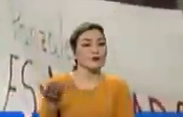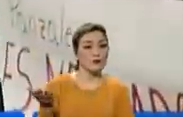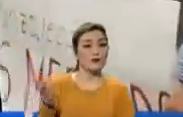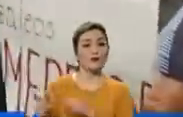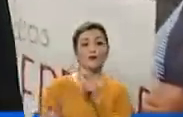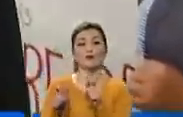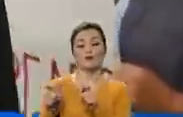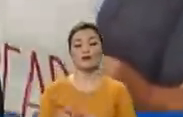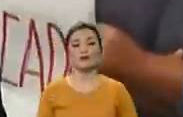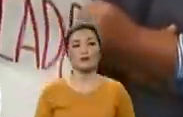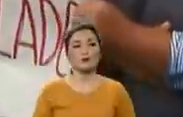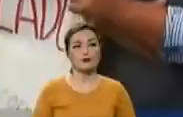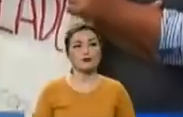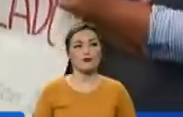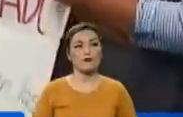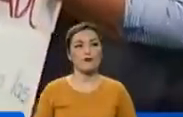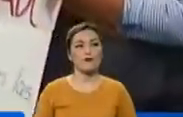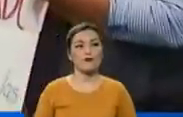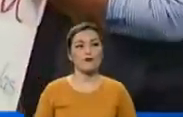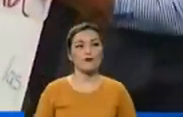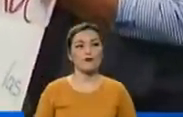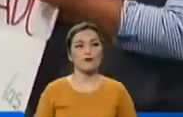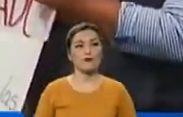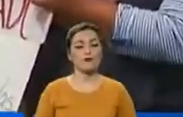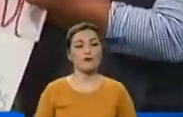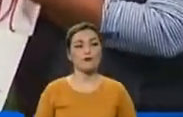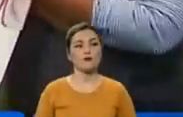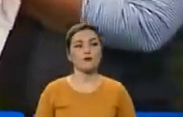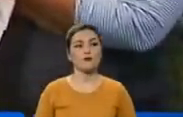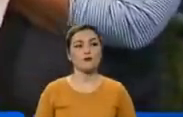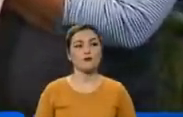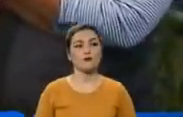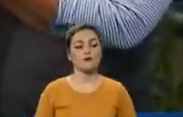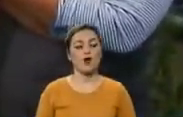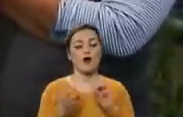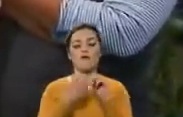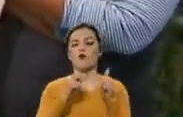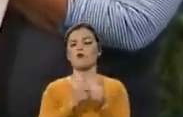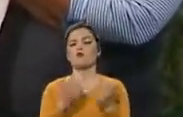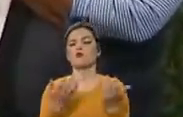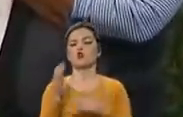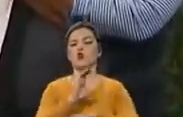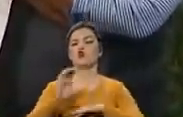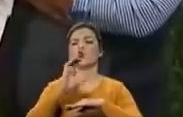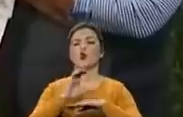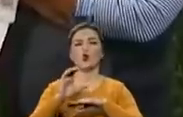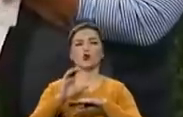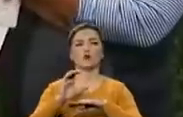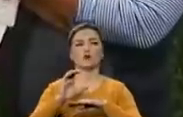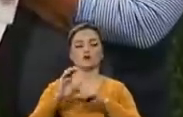los moradores de aquí de San Francisco, de Conocoto, al suroriente de la capital. Un problema que radica desde que culminó